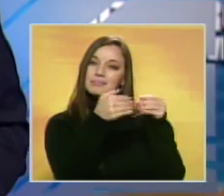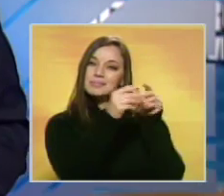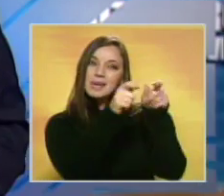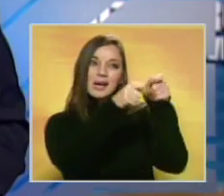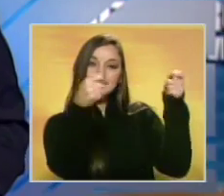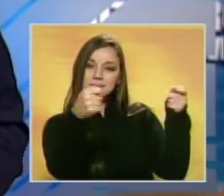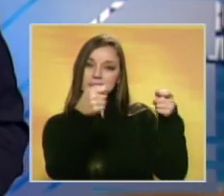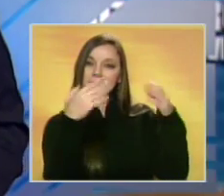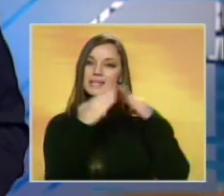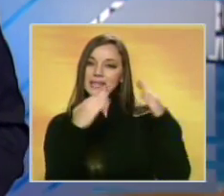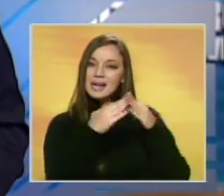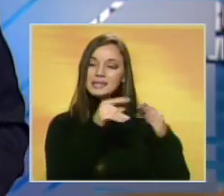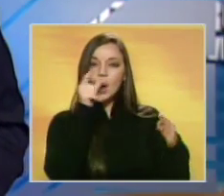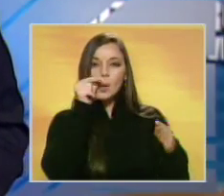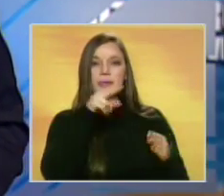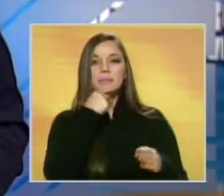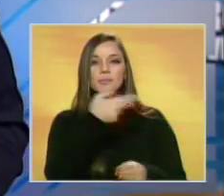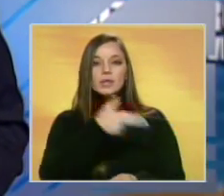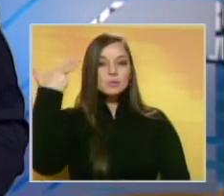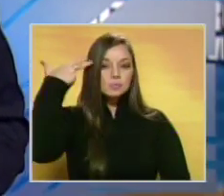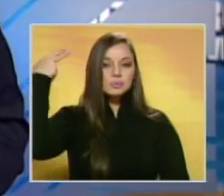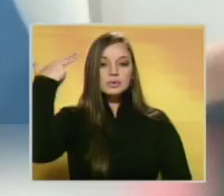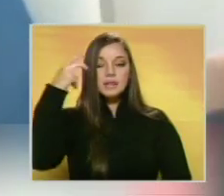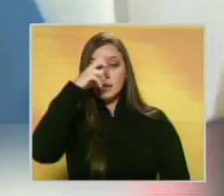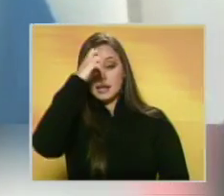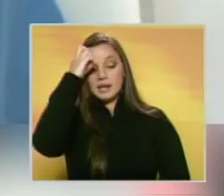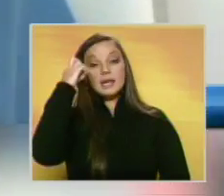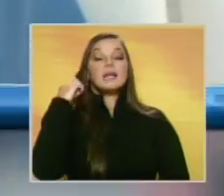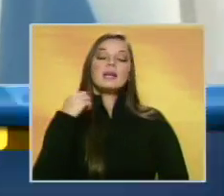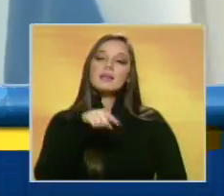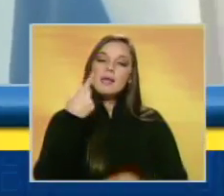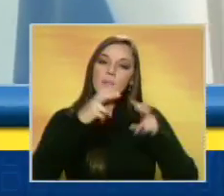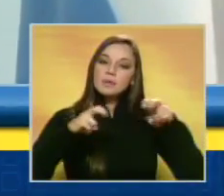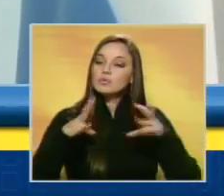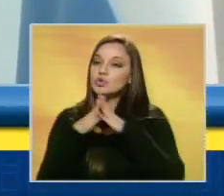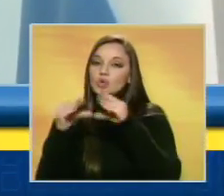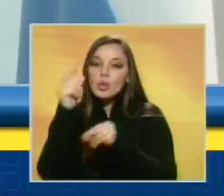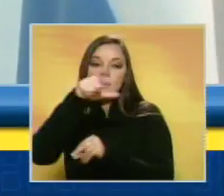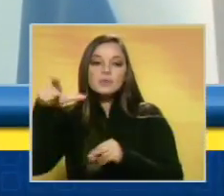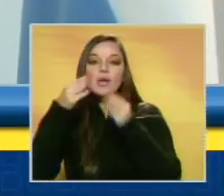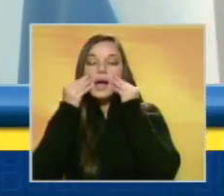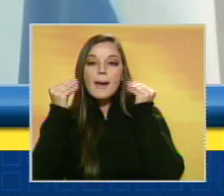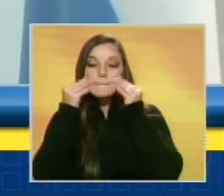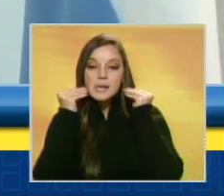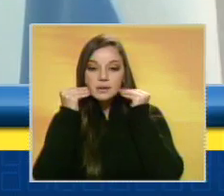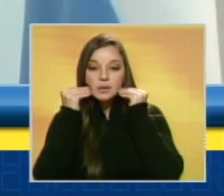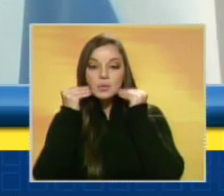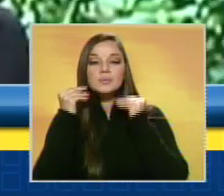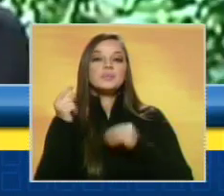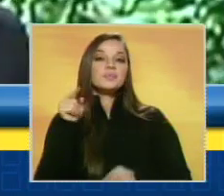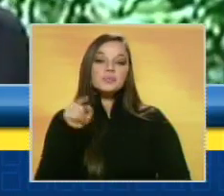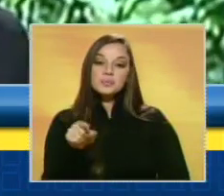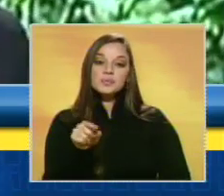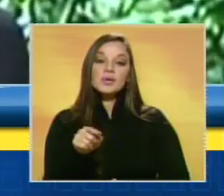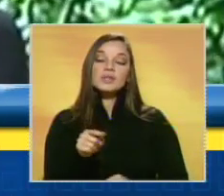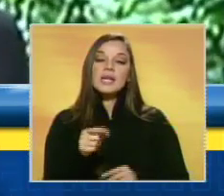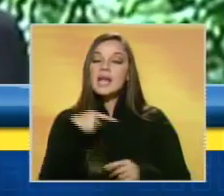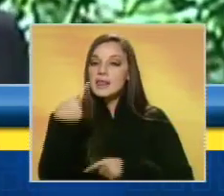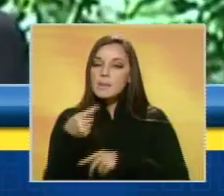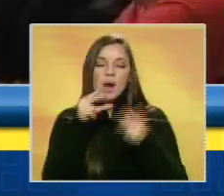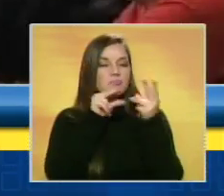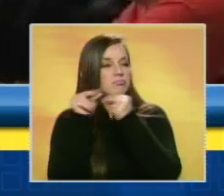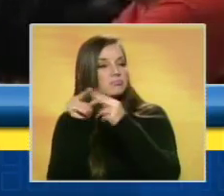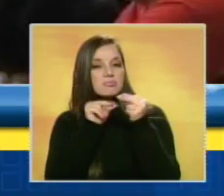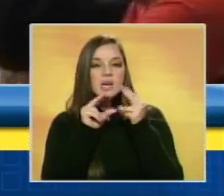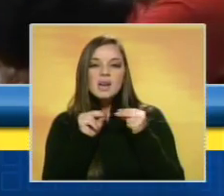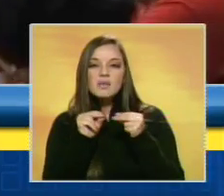médica que evaluará las circunstancias de su muerte. En la junta participarán todos los expertos de las partes y se debatirán los puntos